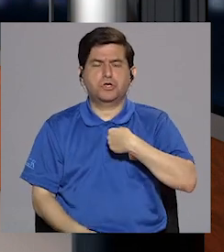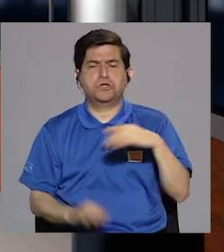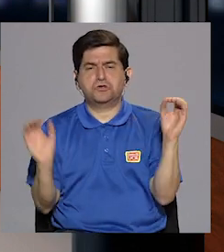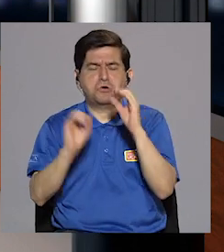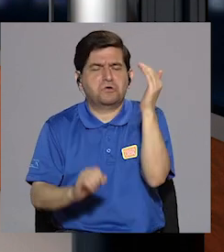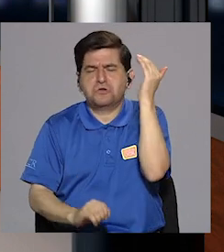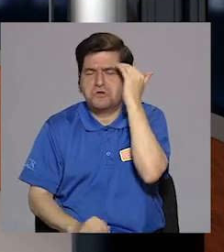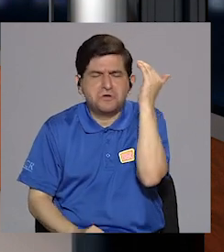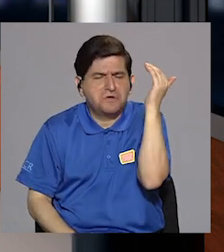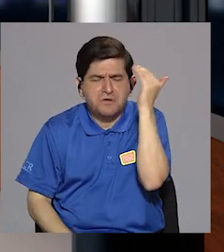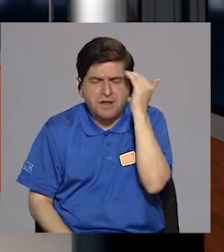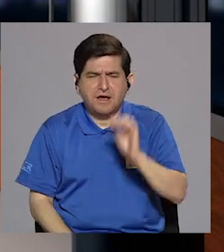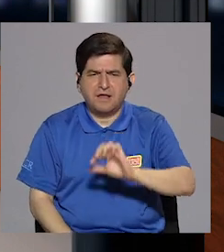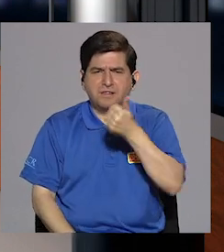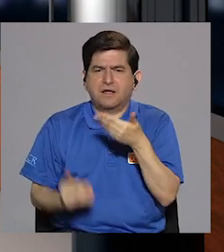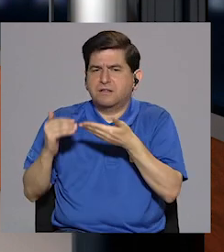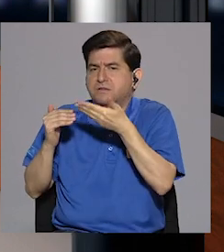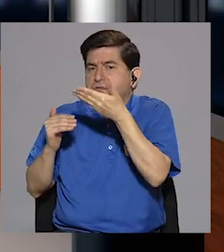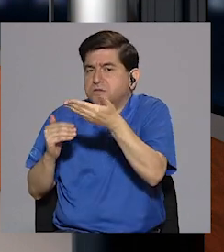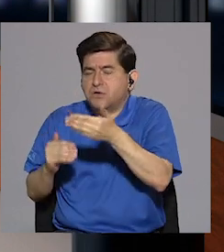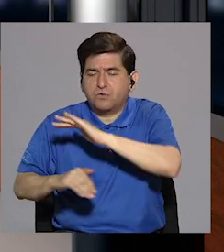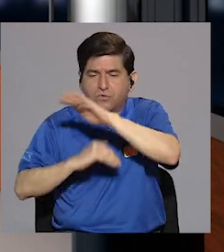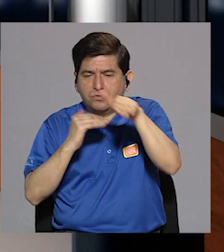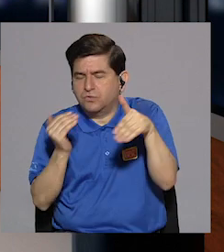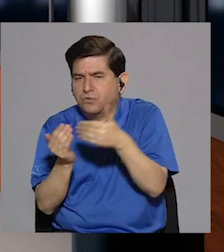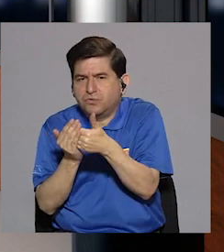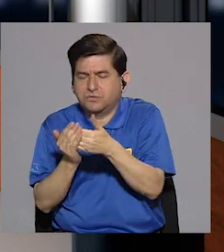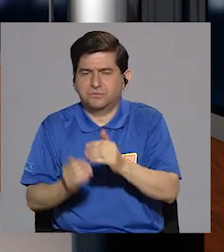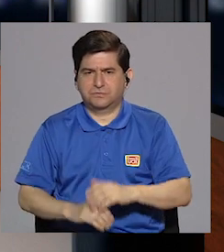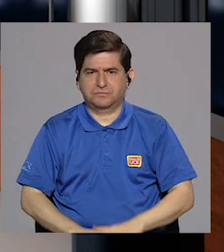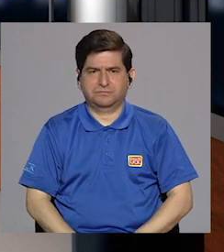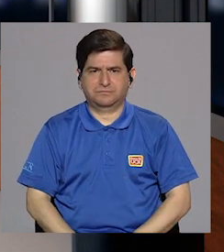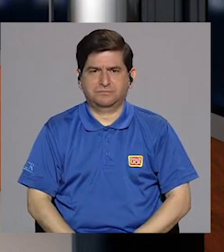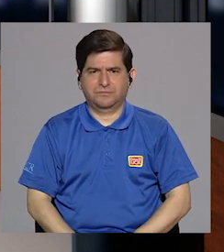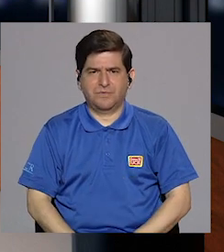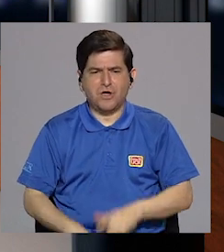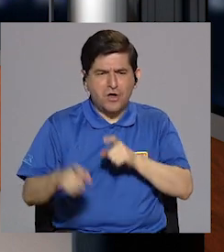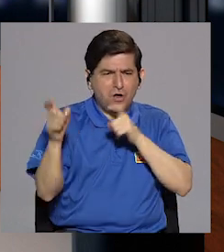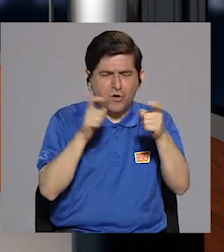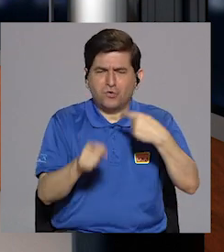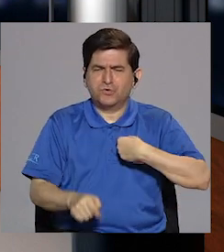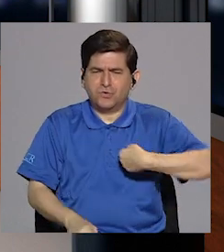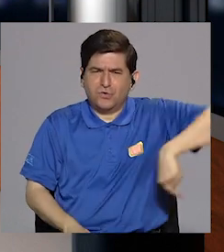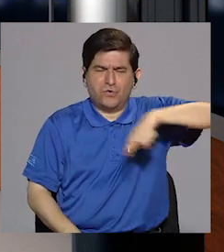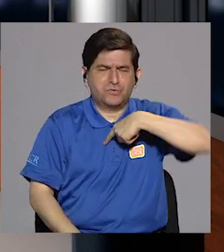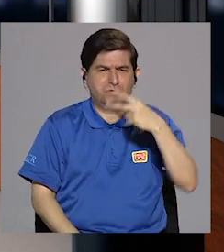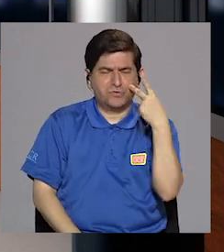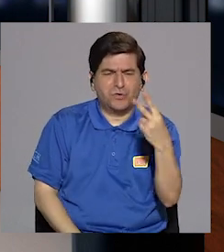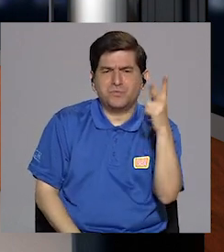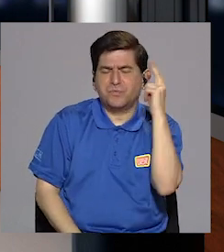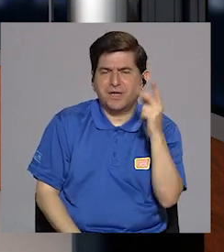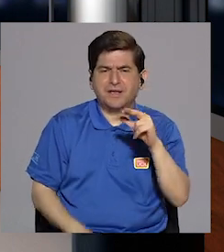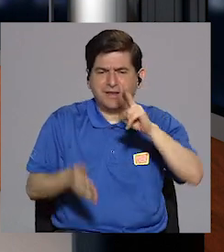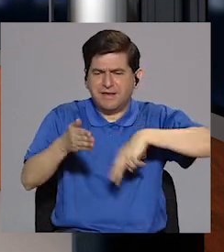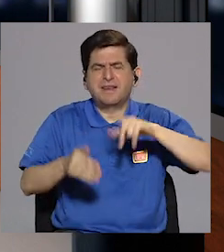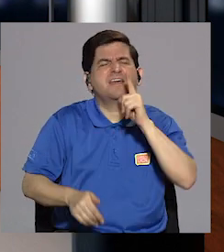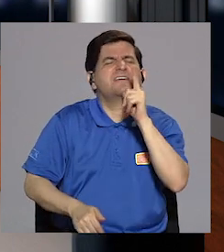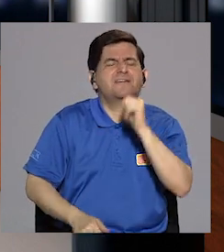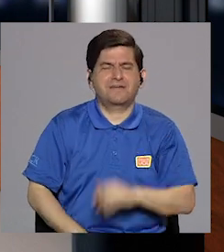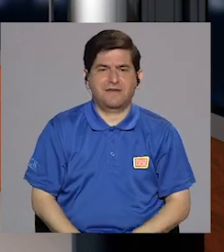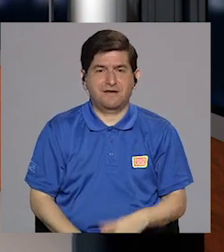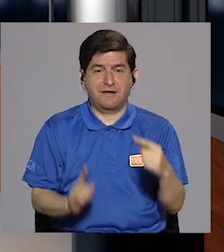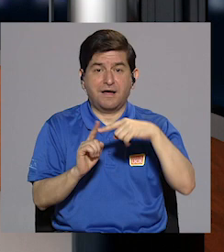ignorante o indiferente a todo lo demás? ¿Quién controla lo que vemos, escuchamos y leemos? ¿Hasta qué